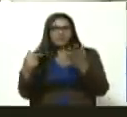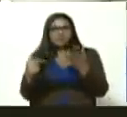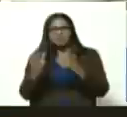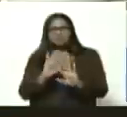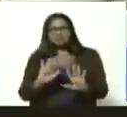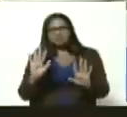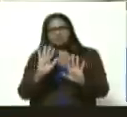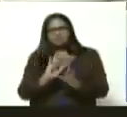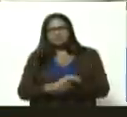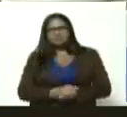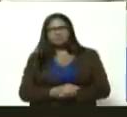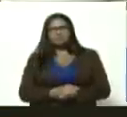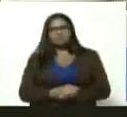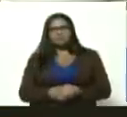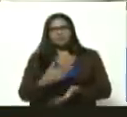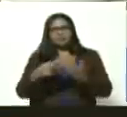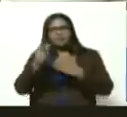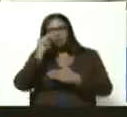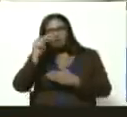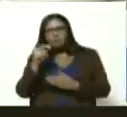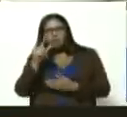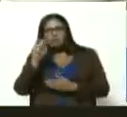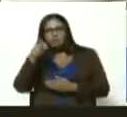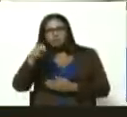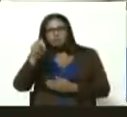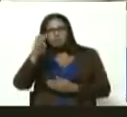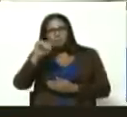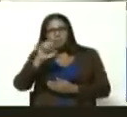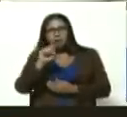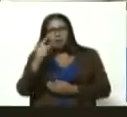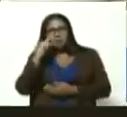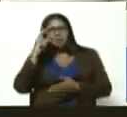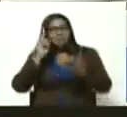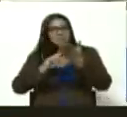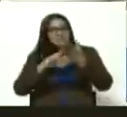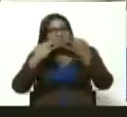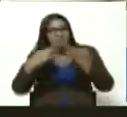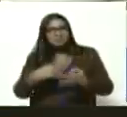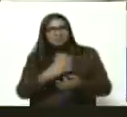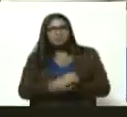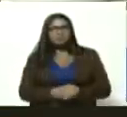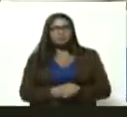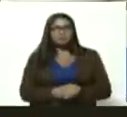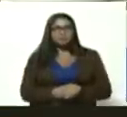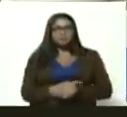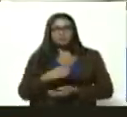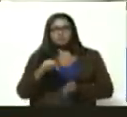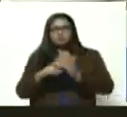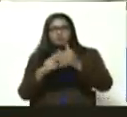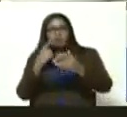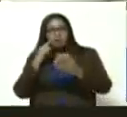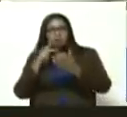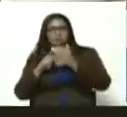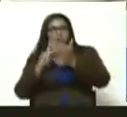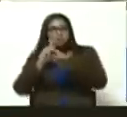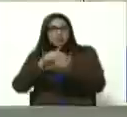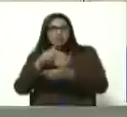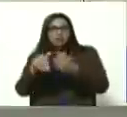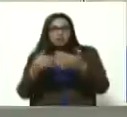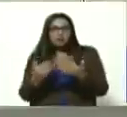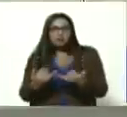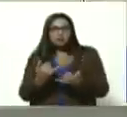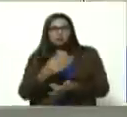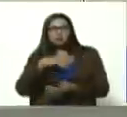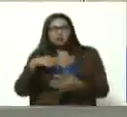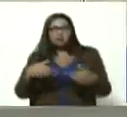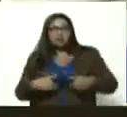premonición es del señor tomás porque es la realidad predecir el presente y